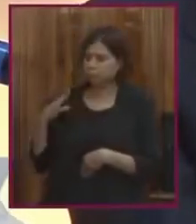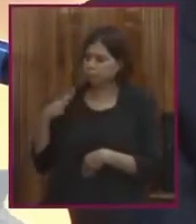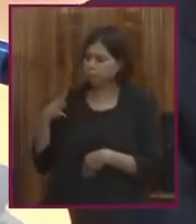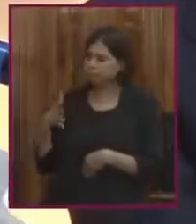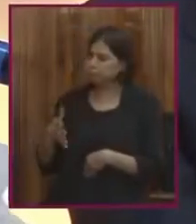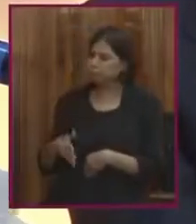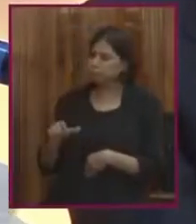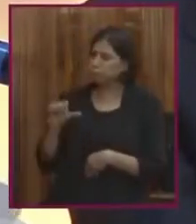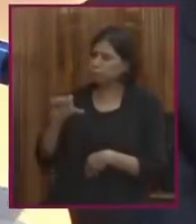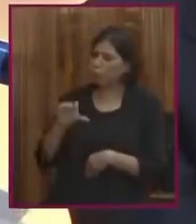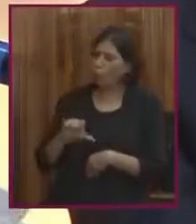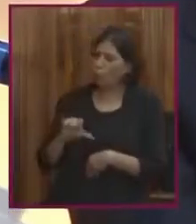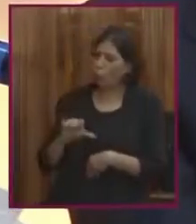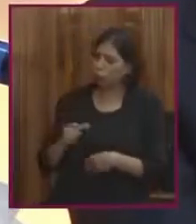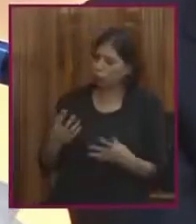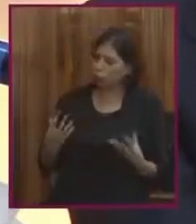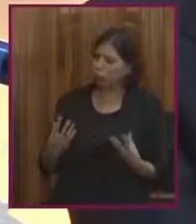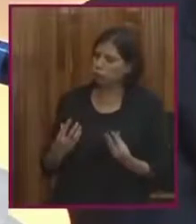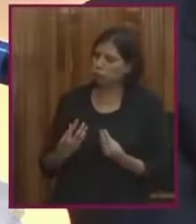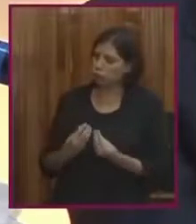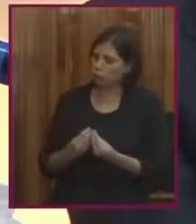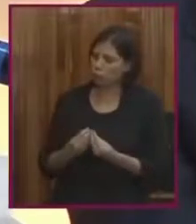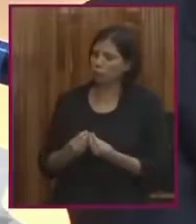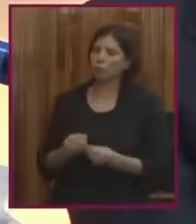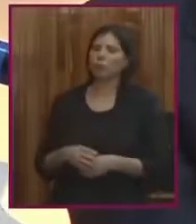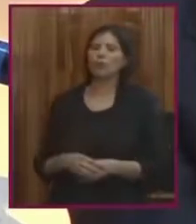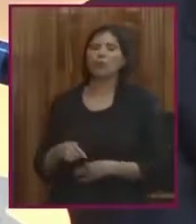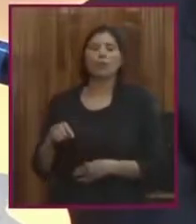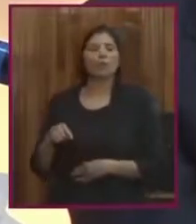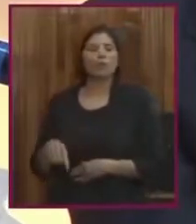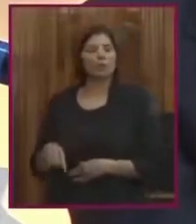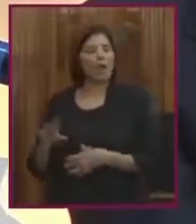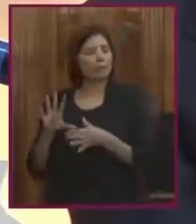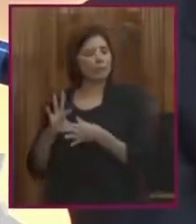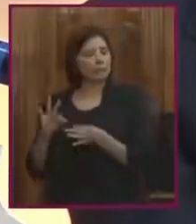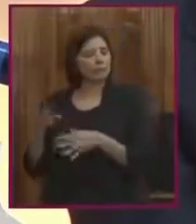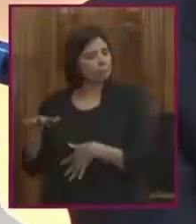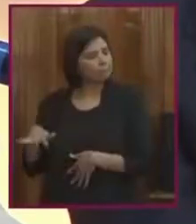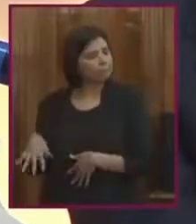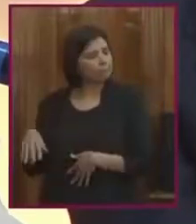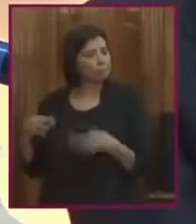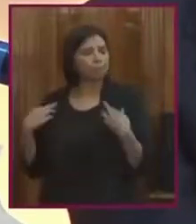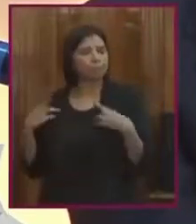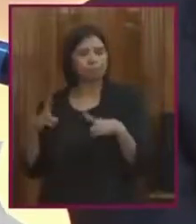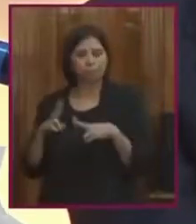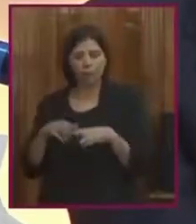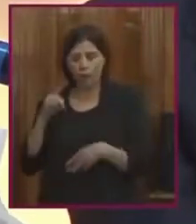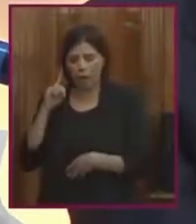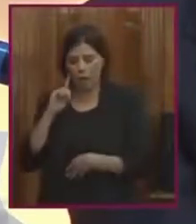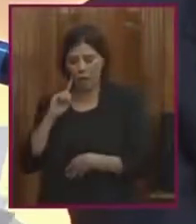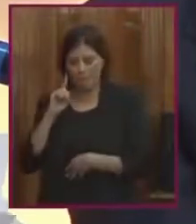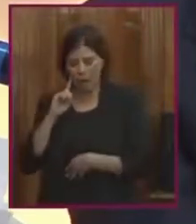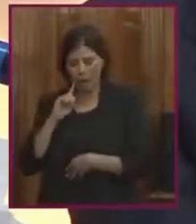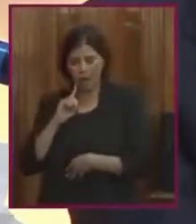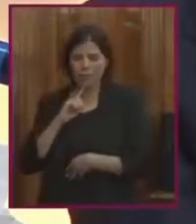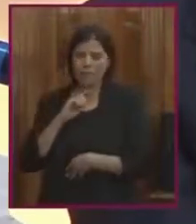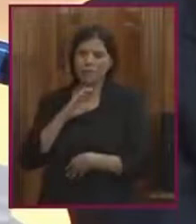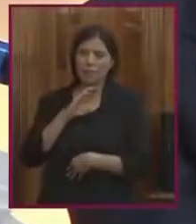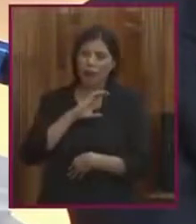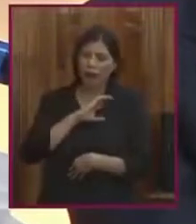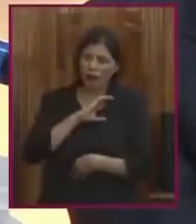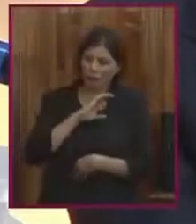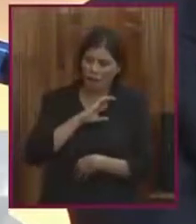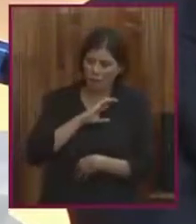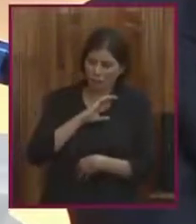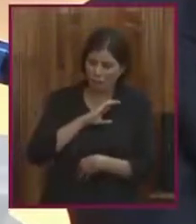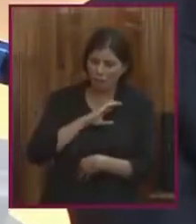aquí en su casa, como decía la maestra cariñosamente, como es ella sensible, una maestra